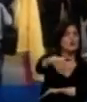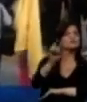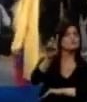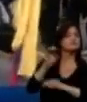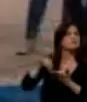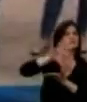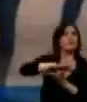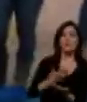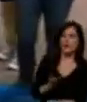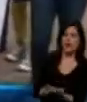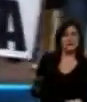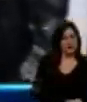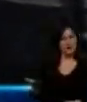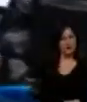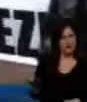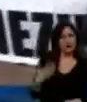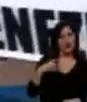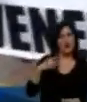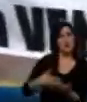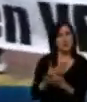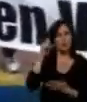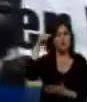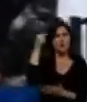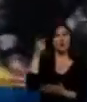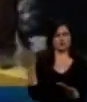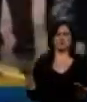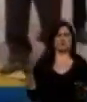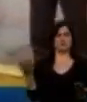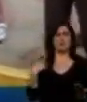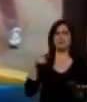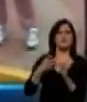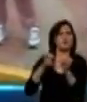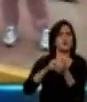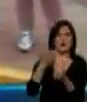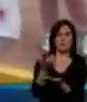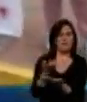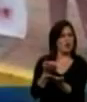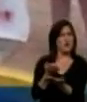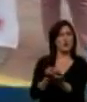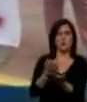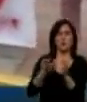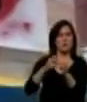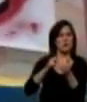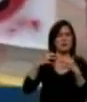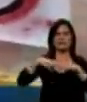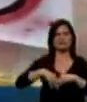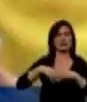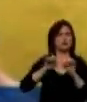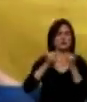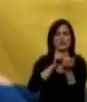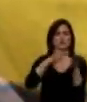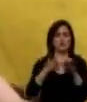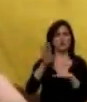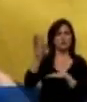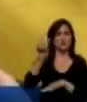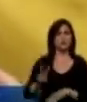exigir una posición más crítica al nuevo gobierno con respecto a la crisis que vive el país caribeño. era